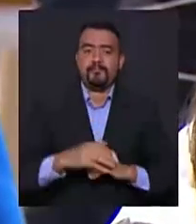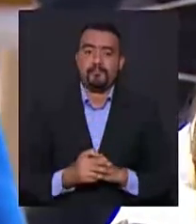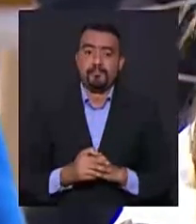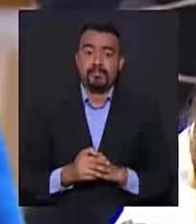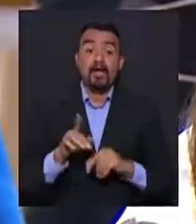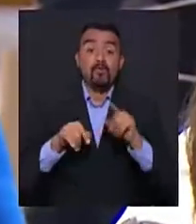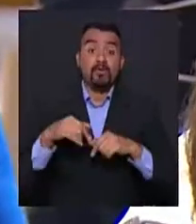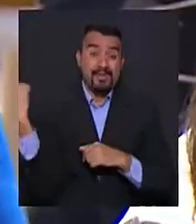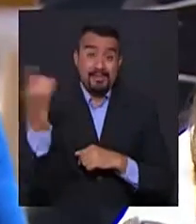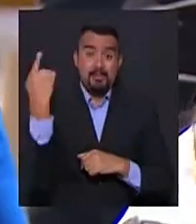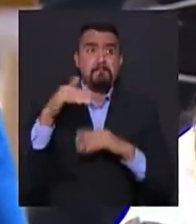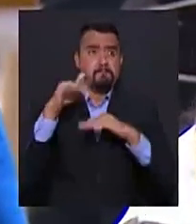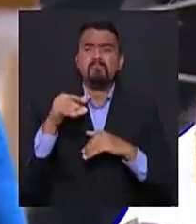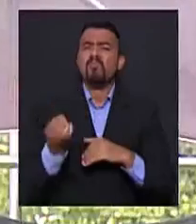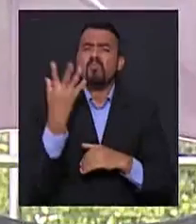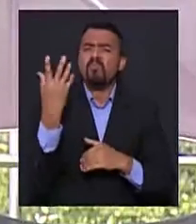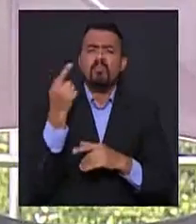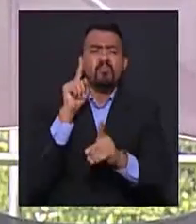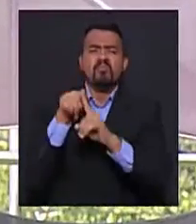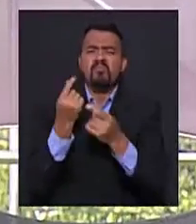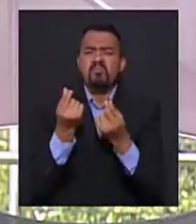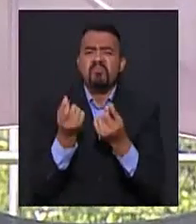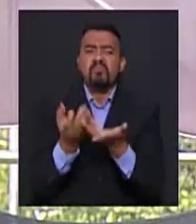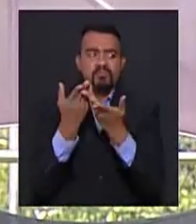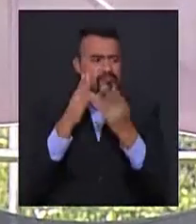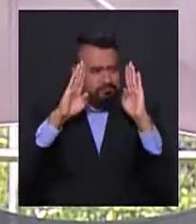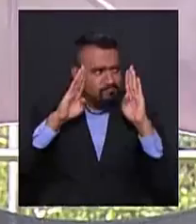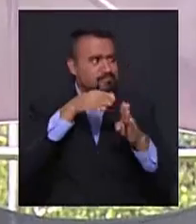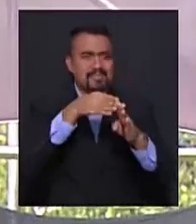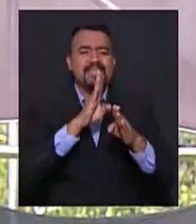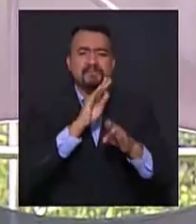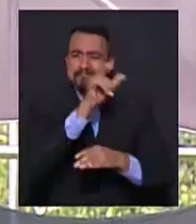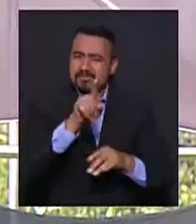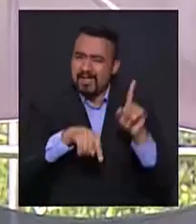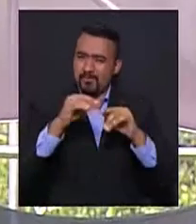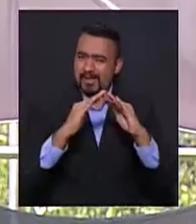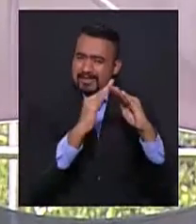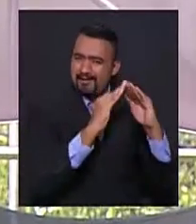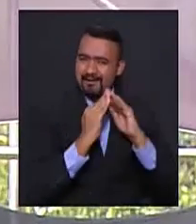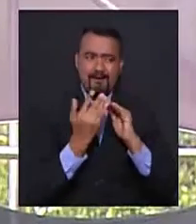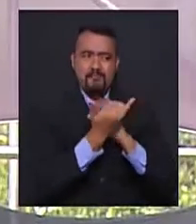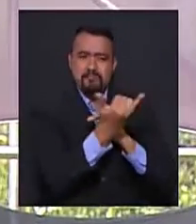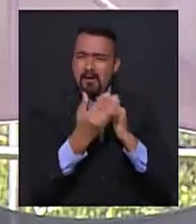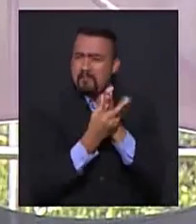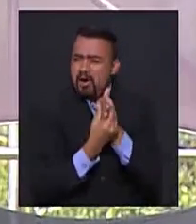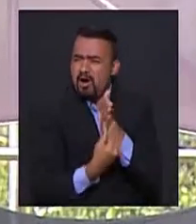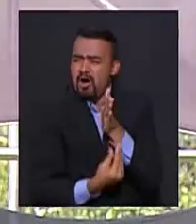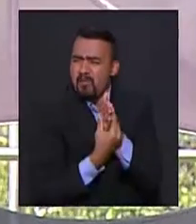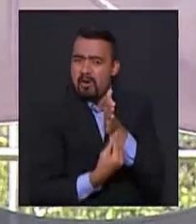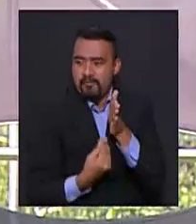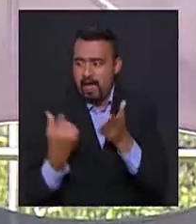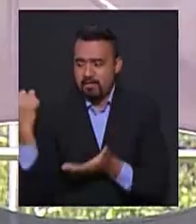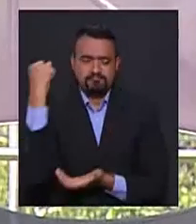tenido una inversión social muy alta, focalizada además en las zonas más vulnerables de nuestra ciudad, que busca disminuir